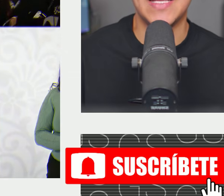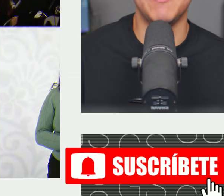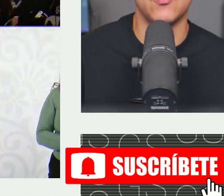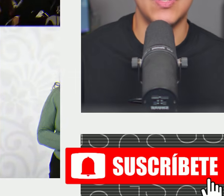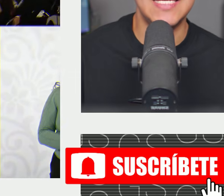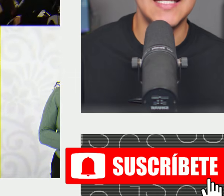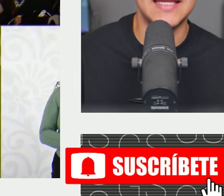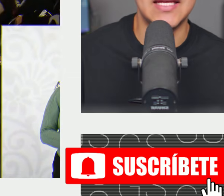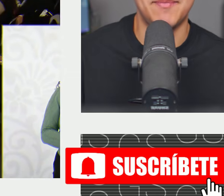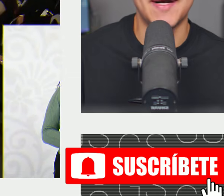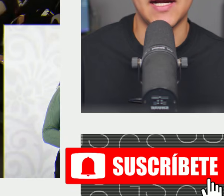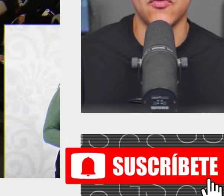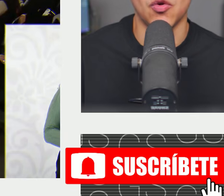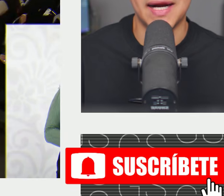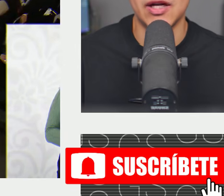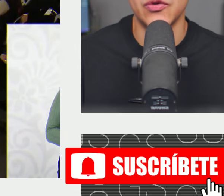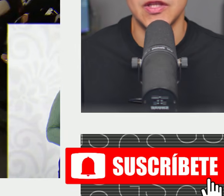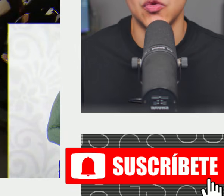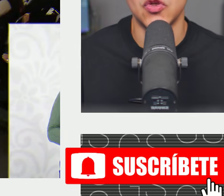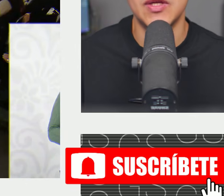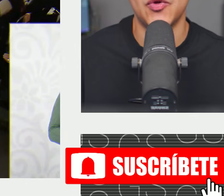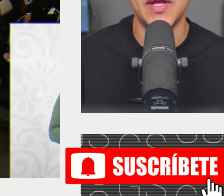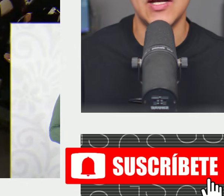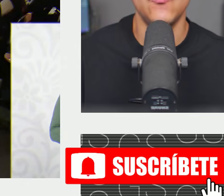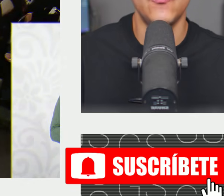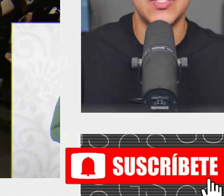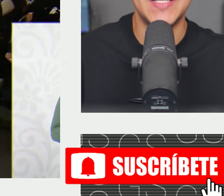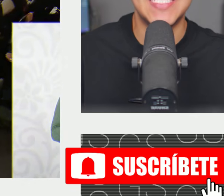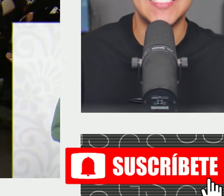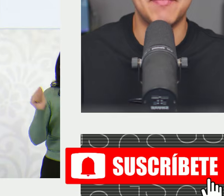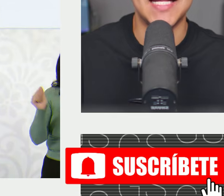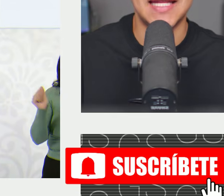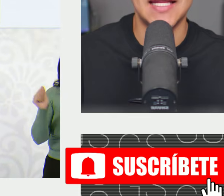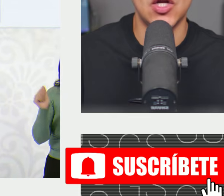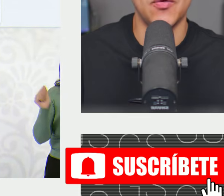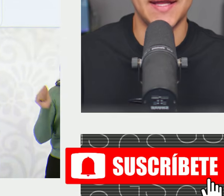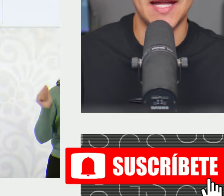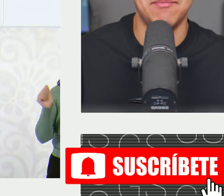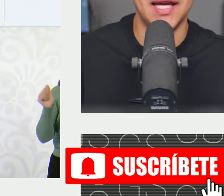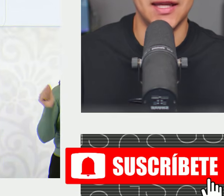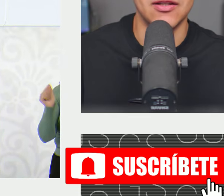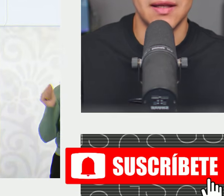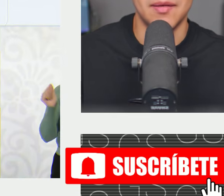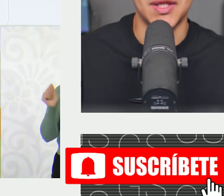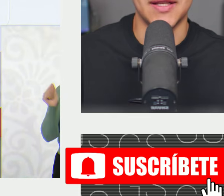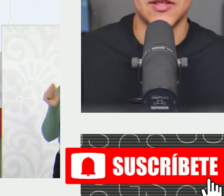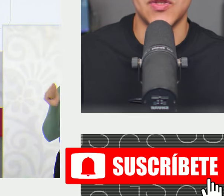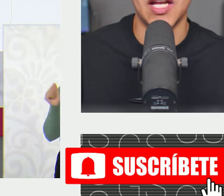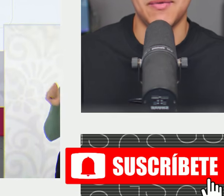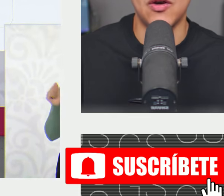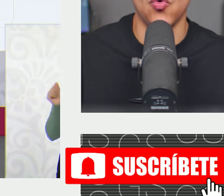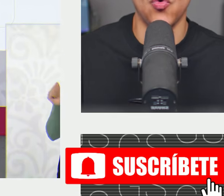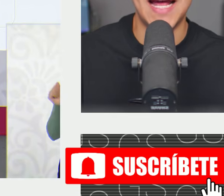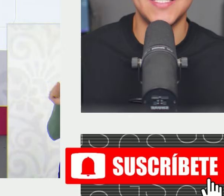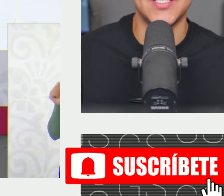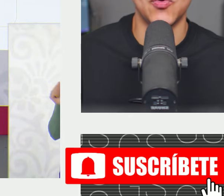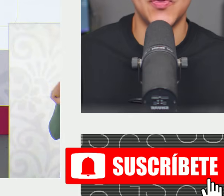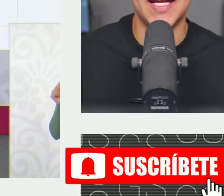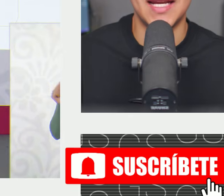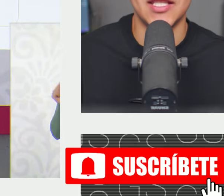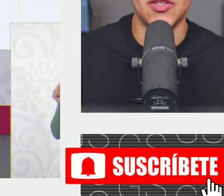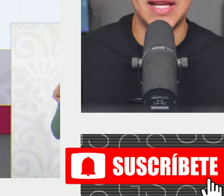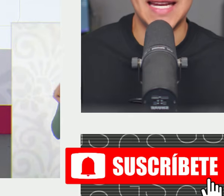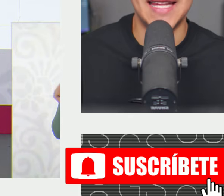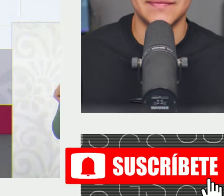anunció que enviará una iniciativa para reformar la Constitución y ponerle un freno a quienes pretenden gobernar México mientras conservan una